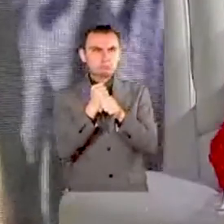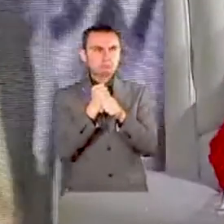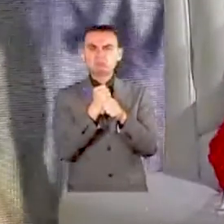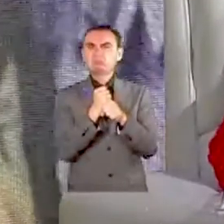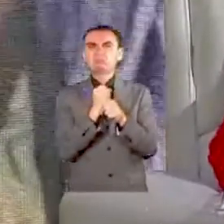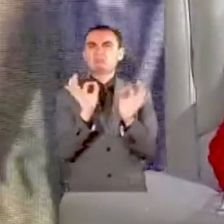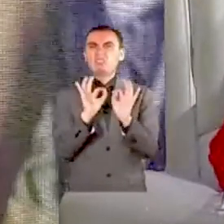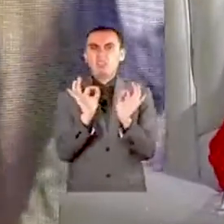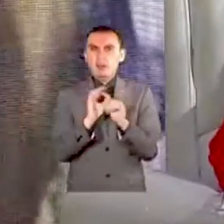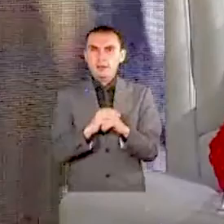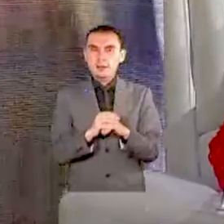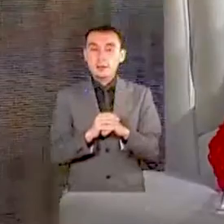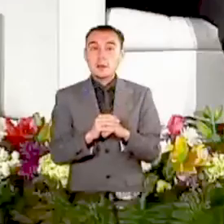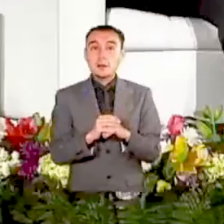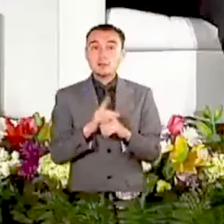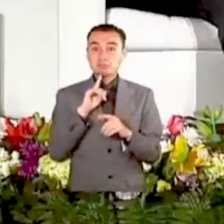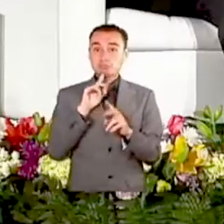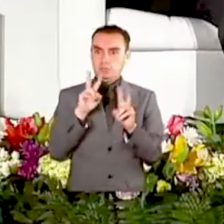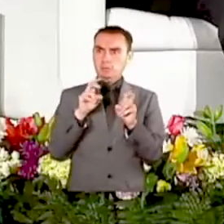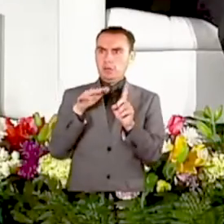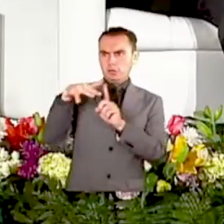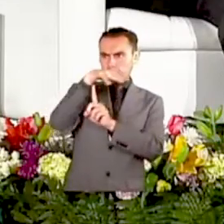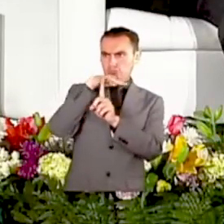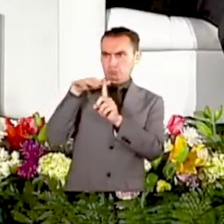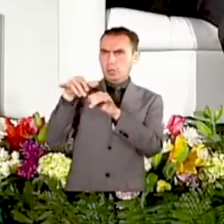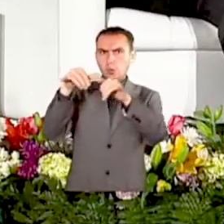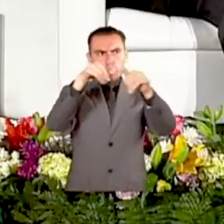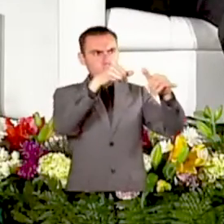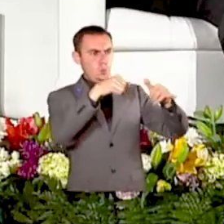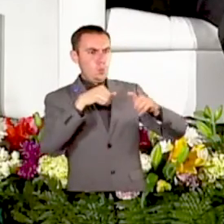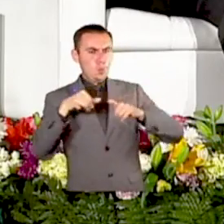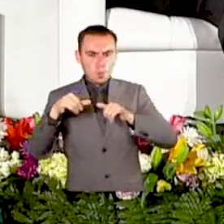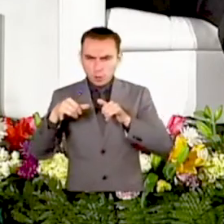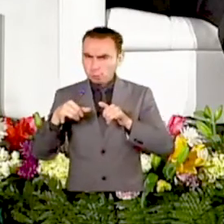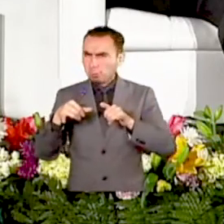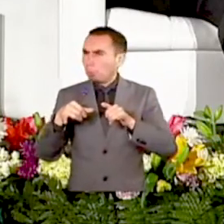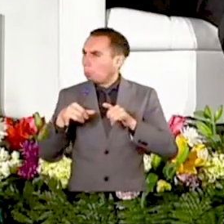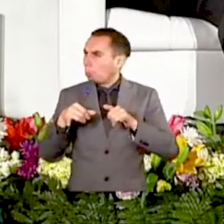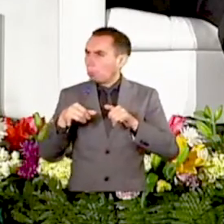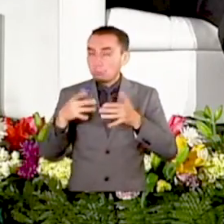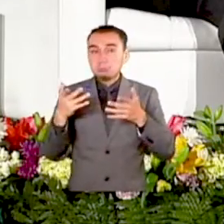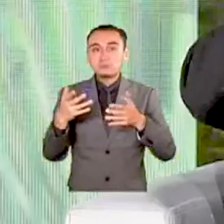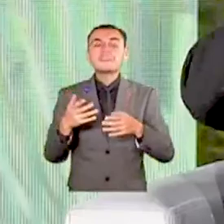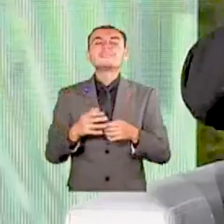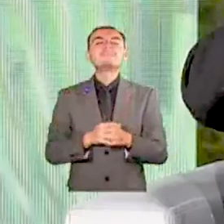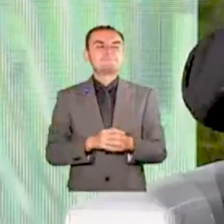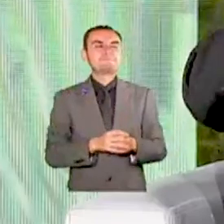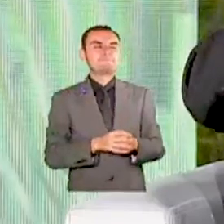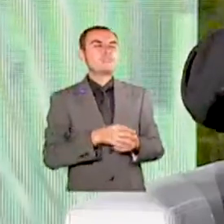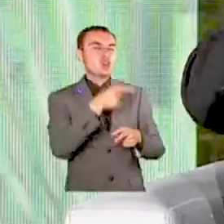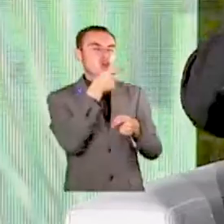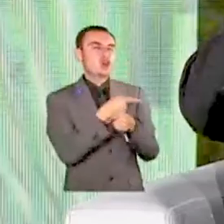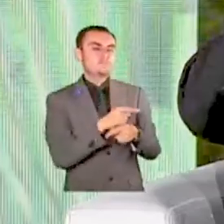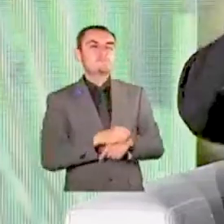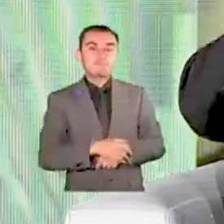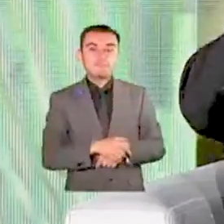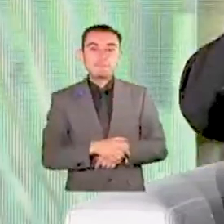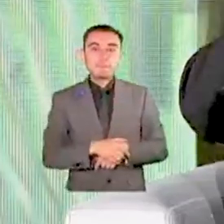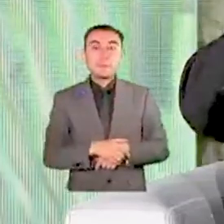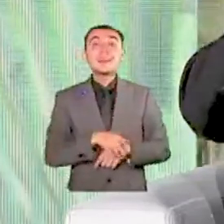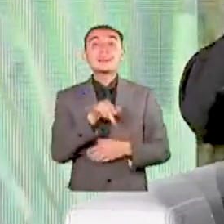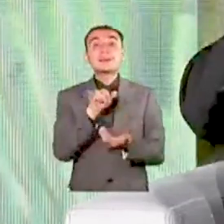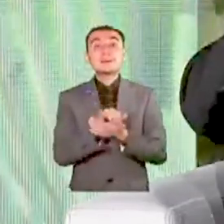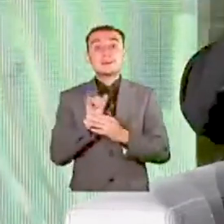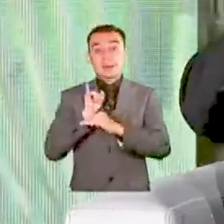alguna relación con medio ambiente y con el éxito en los trabajos de medio ambiente. Así es, señora procuradora. Esa